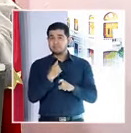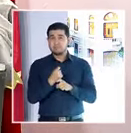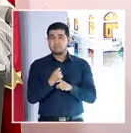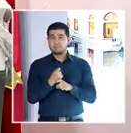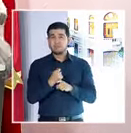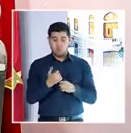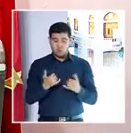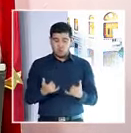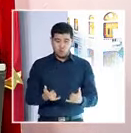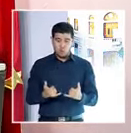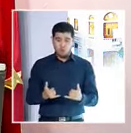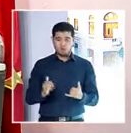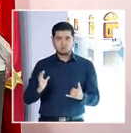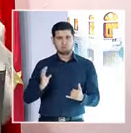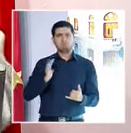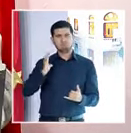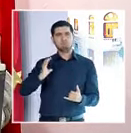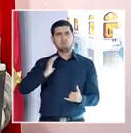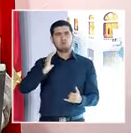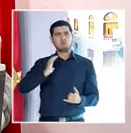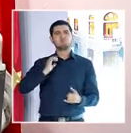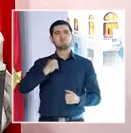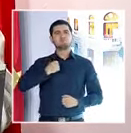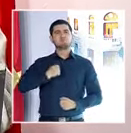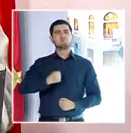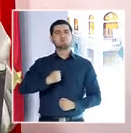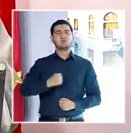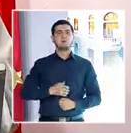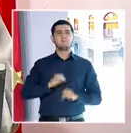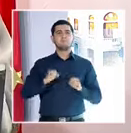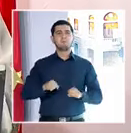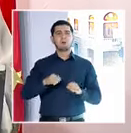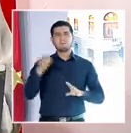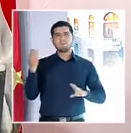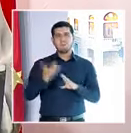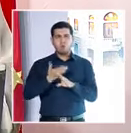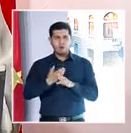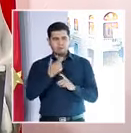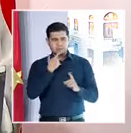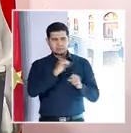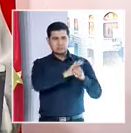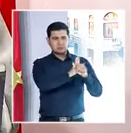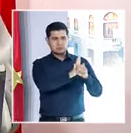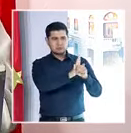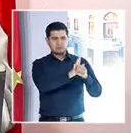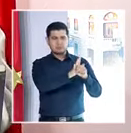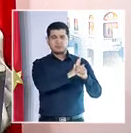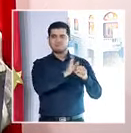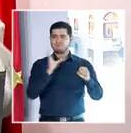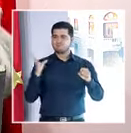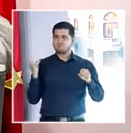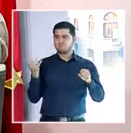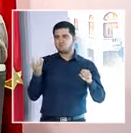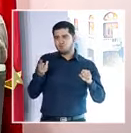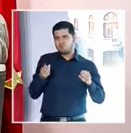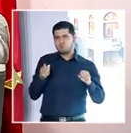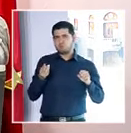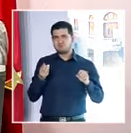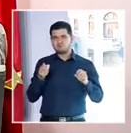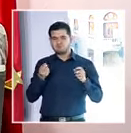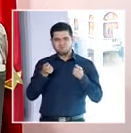orgullosos de haber abordado esta problemática entre todos. Por eso,